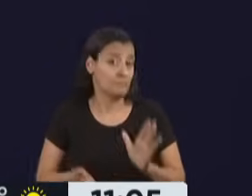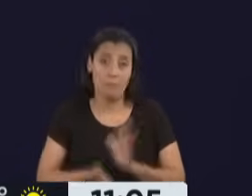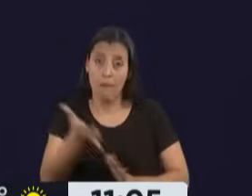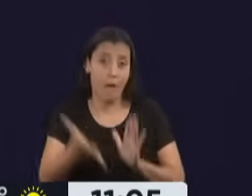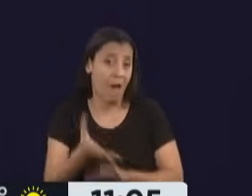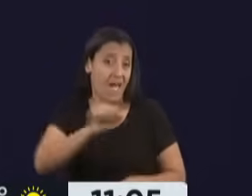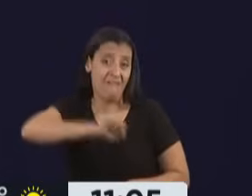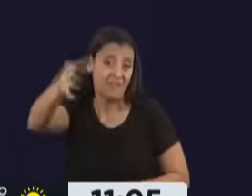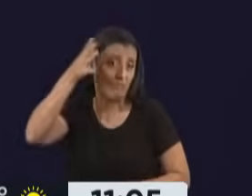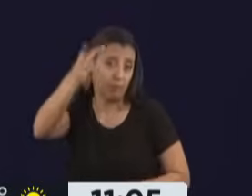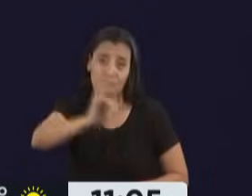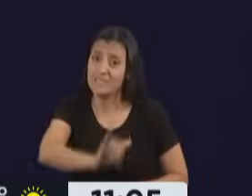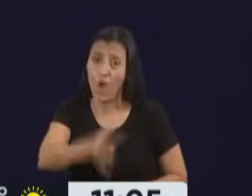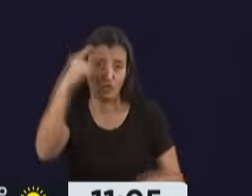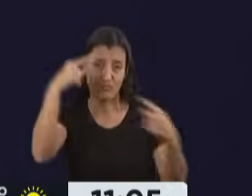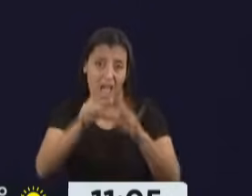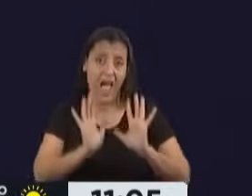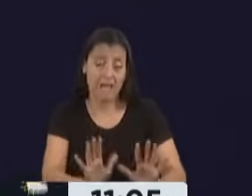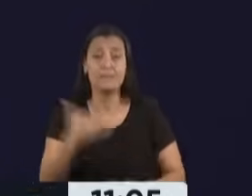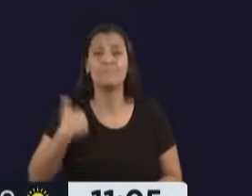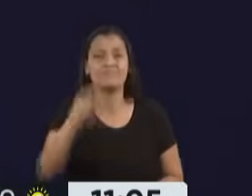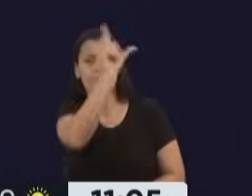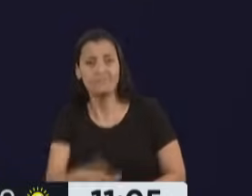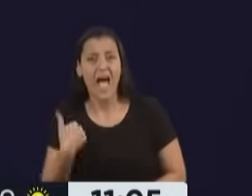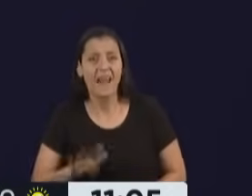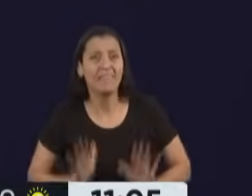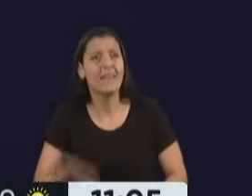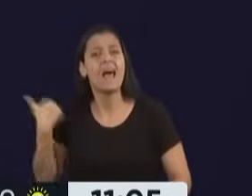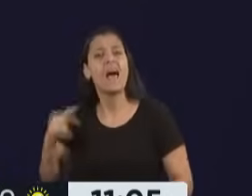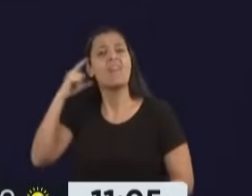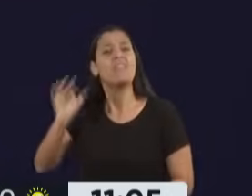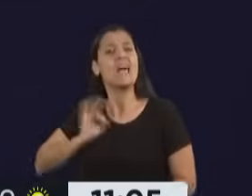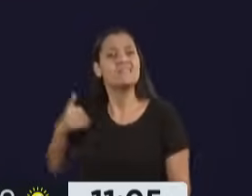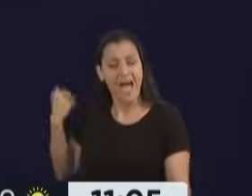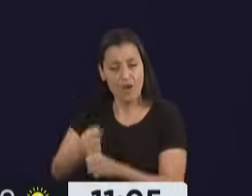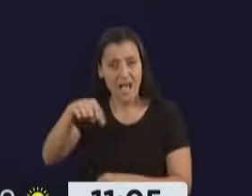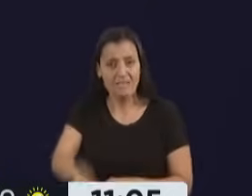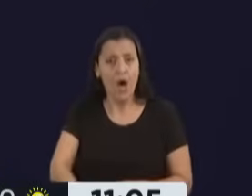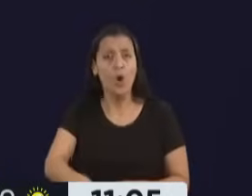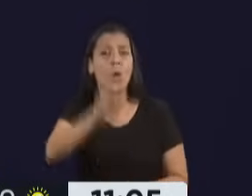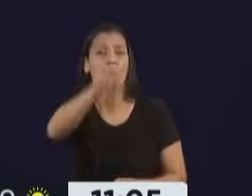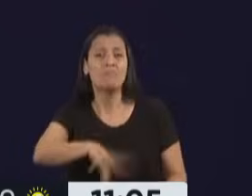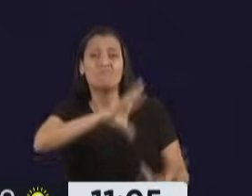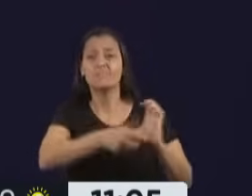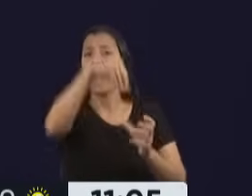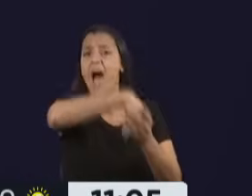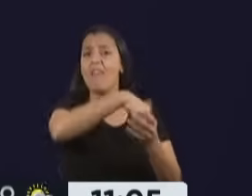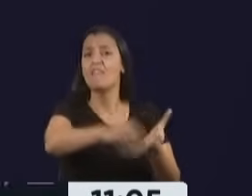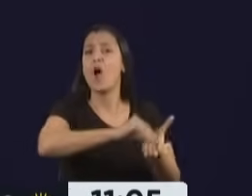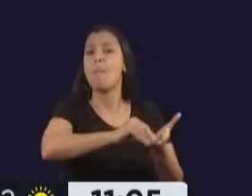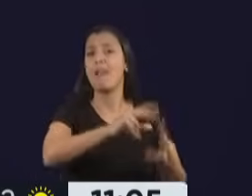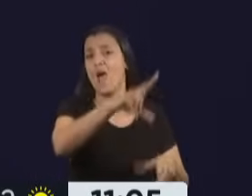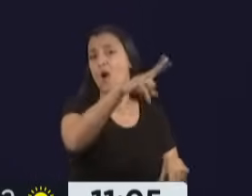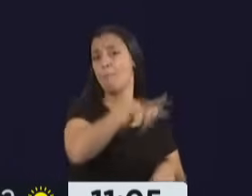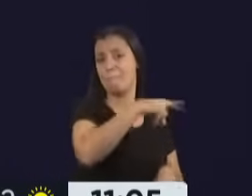una hiperinflación. Un país que hacía más de 10 años, más de una década, que destruía empleo privado,